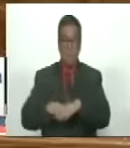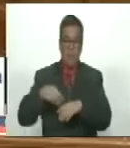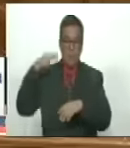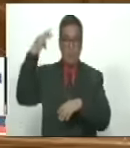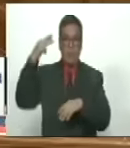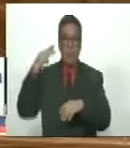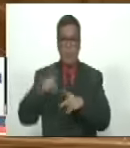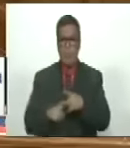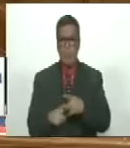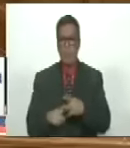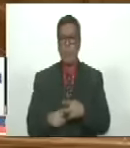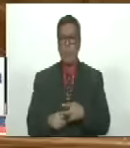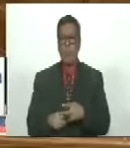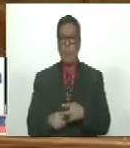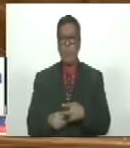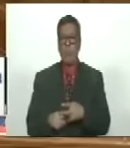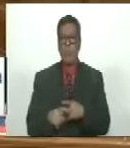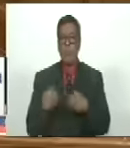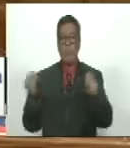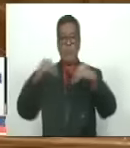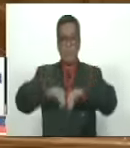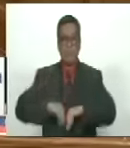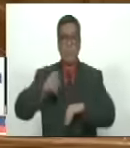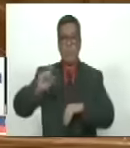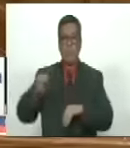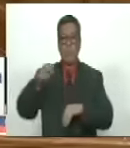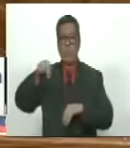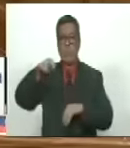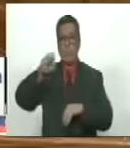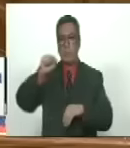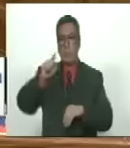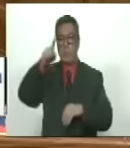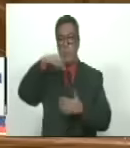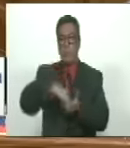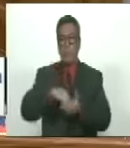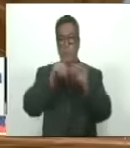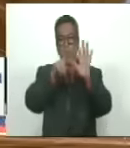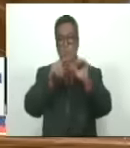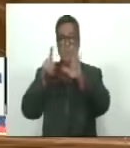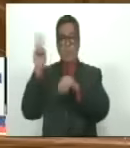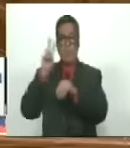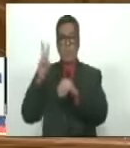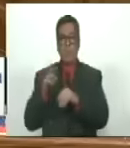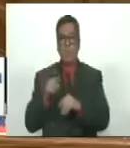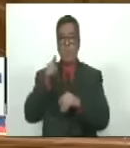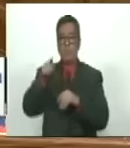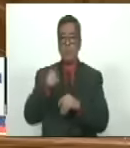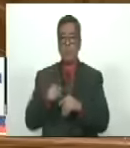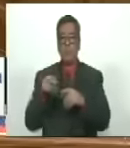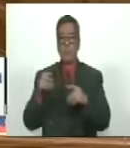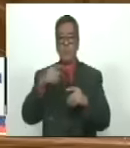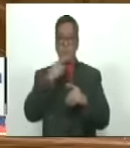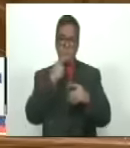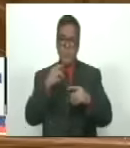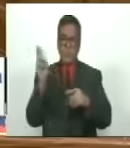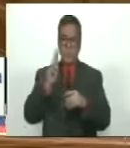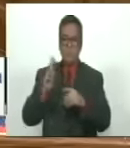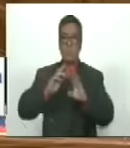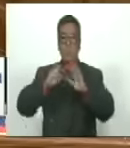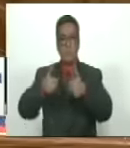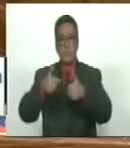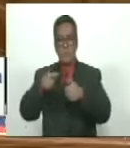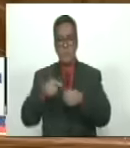pasamos al Acuerdo de Ginebra de 1966, cuando Venezuela, a través de la diplomacia, la República